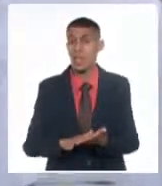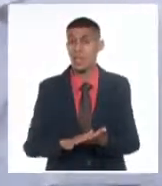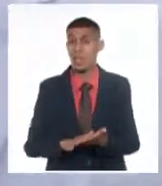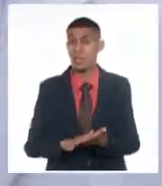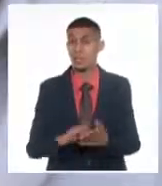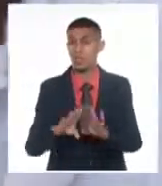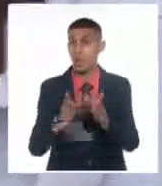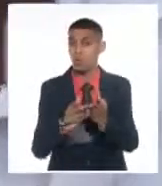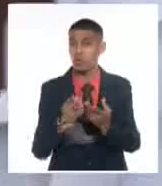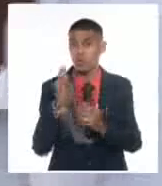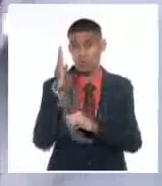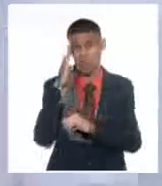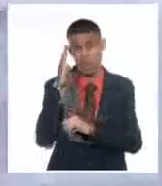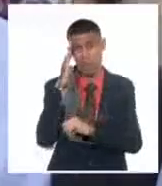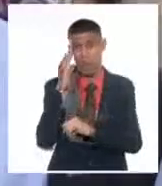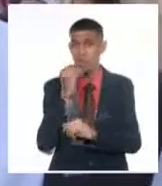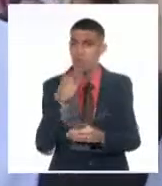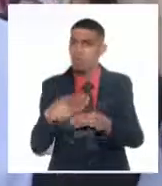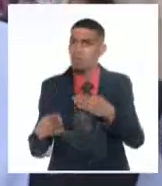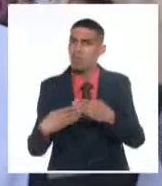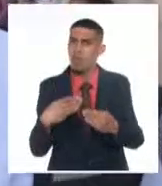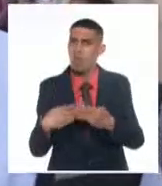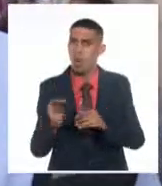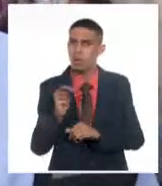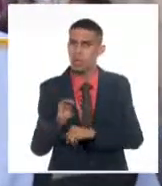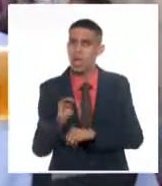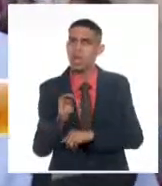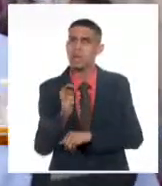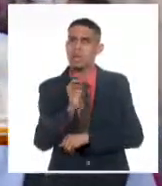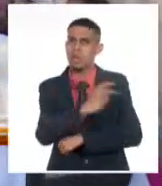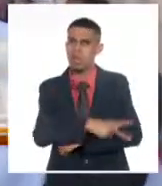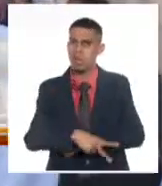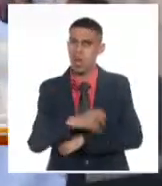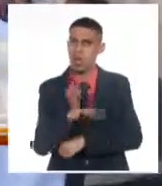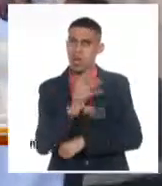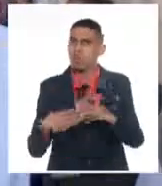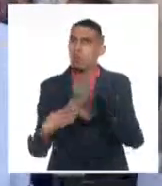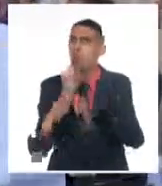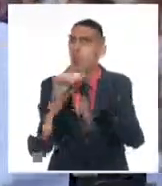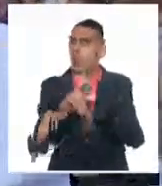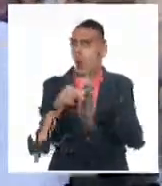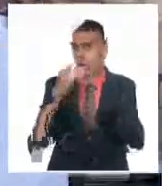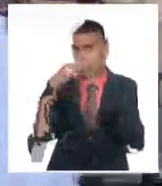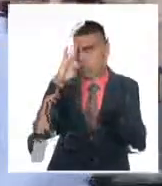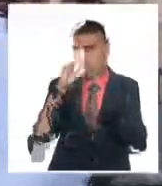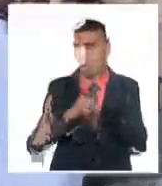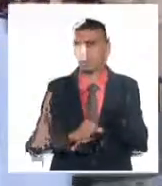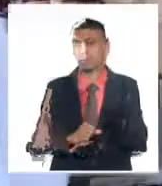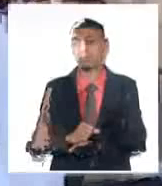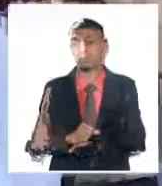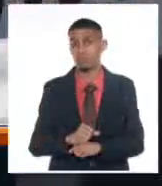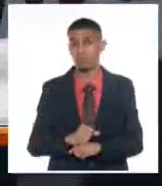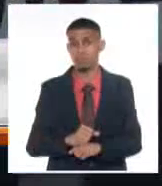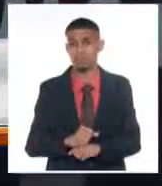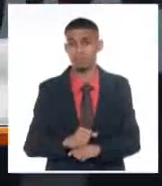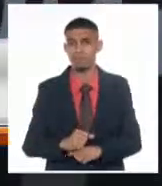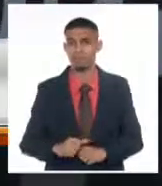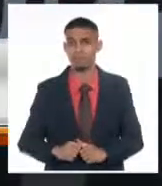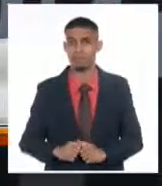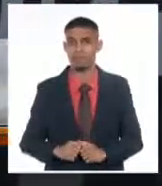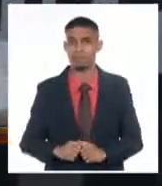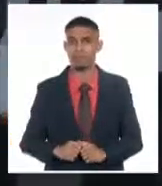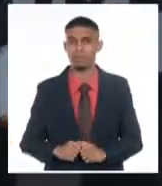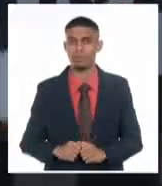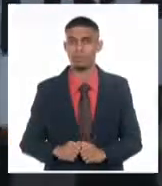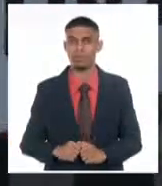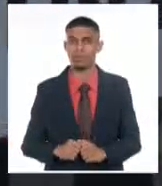hoy en Palestina puede pasar en nuestro país. ¿Cómo personas hoy mueren sencillamente porque otro gobierno no quiere desaparecerlo de la faz de la tierra? Por